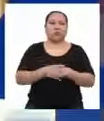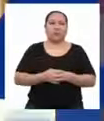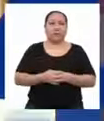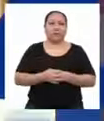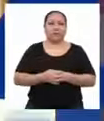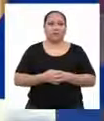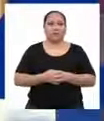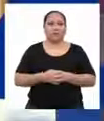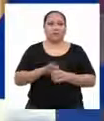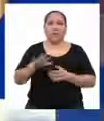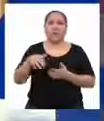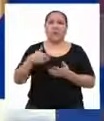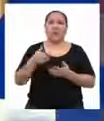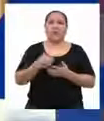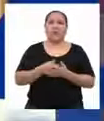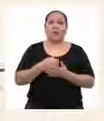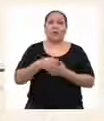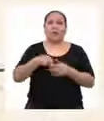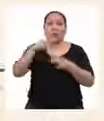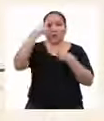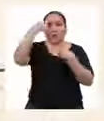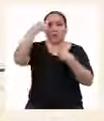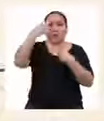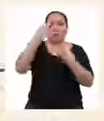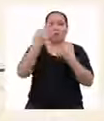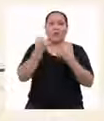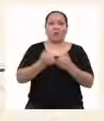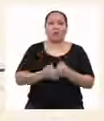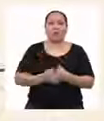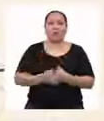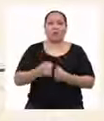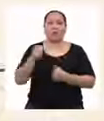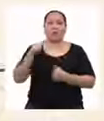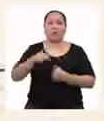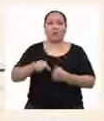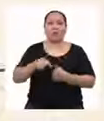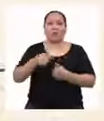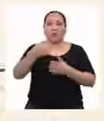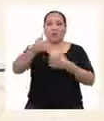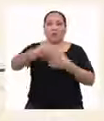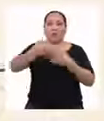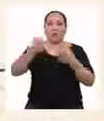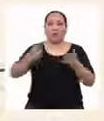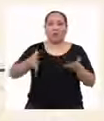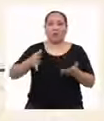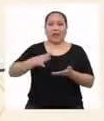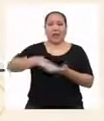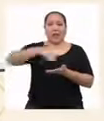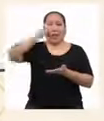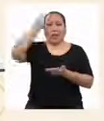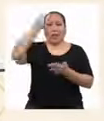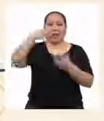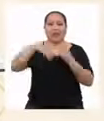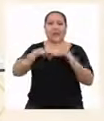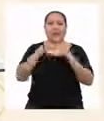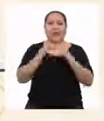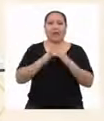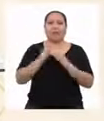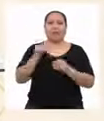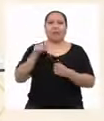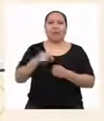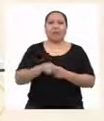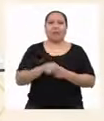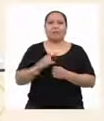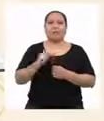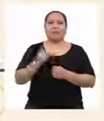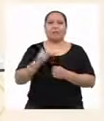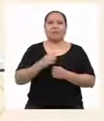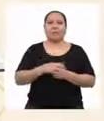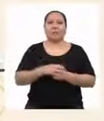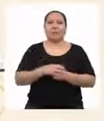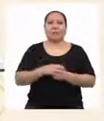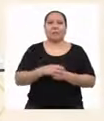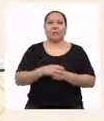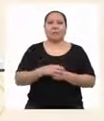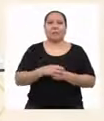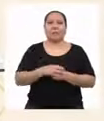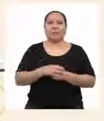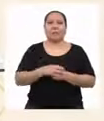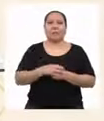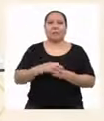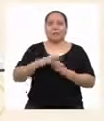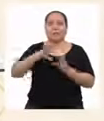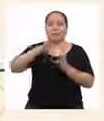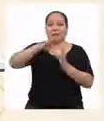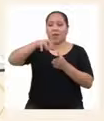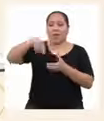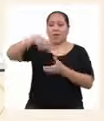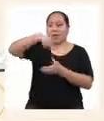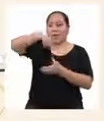Llegamos con las noticias del día desde el set de Aprendo en Casa. Primicia. Cae mundialmente la